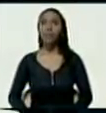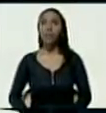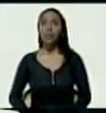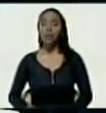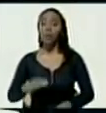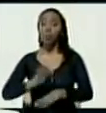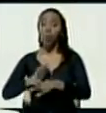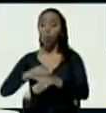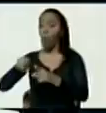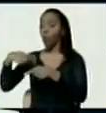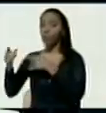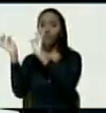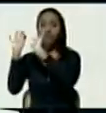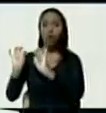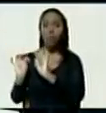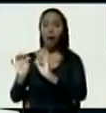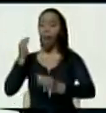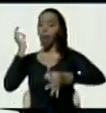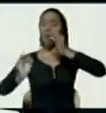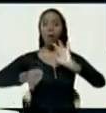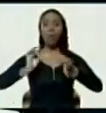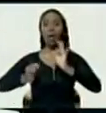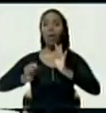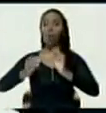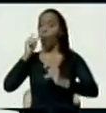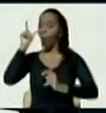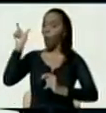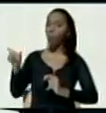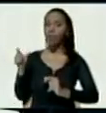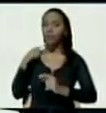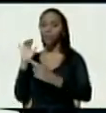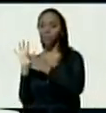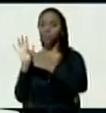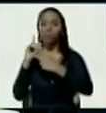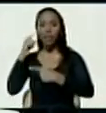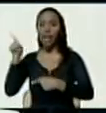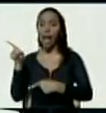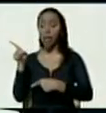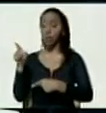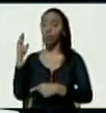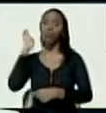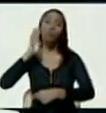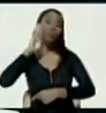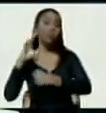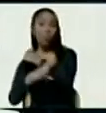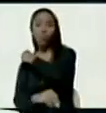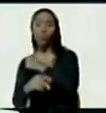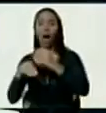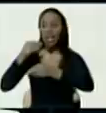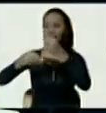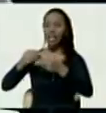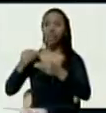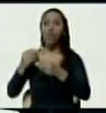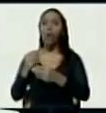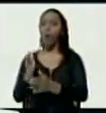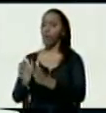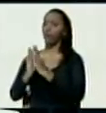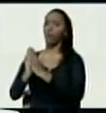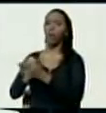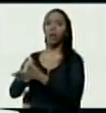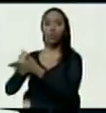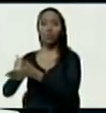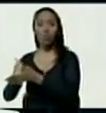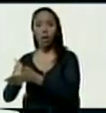por otro lado pareciera que el abogado Giuliani a lo que se refiere es a que más bien estos corruptos le están haciendo un tremendo favor a la